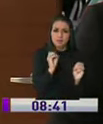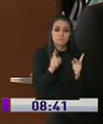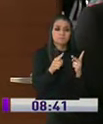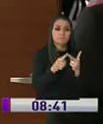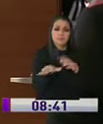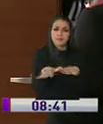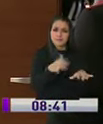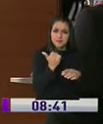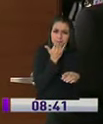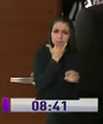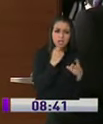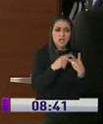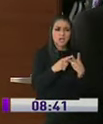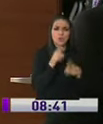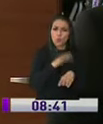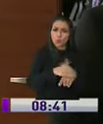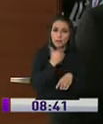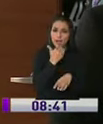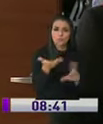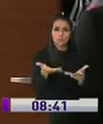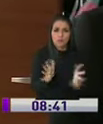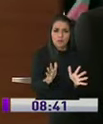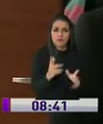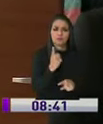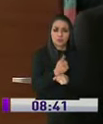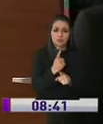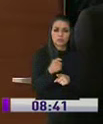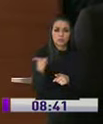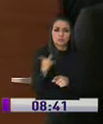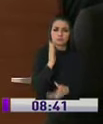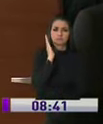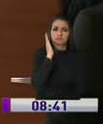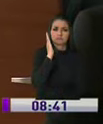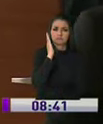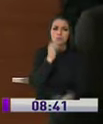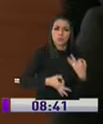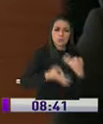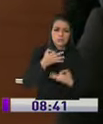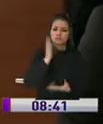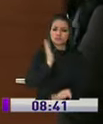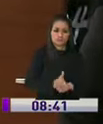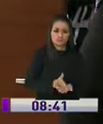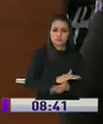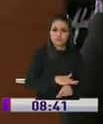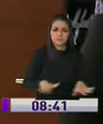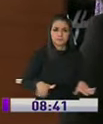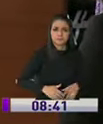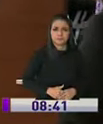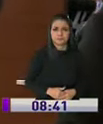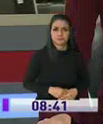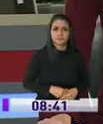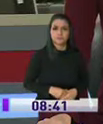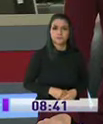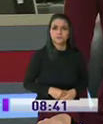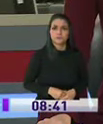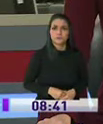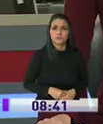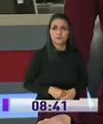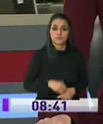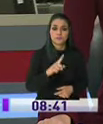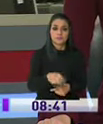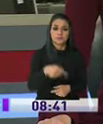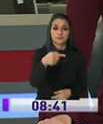ningún delito y que con seguridad, entiendo yo, nosotros tendremos el sobreseimiento de mi defendido. Y el próximo 18